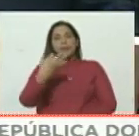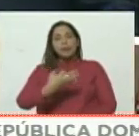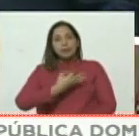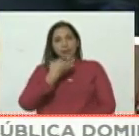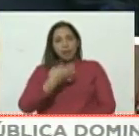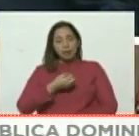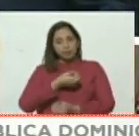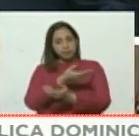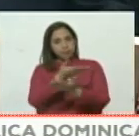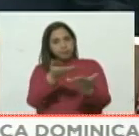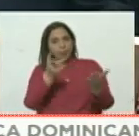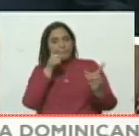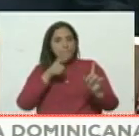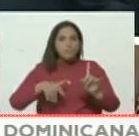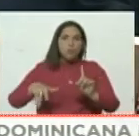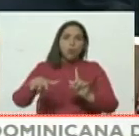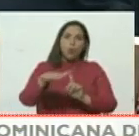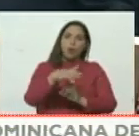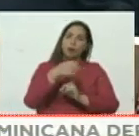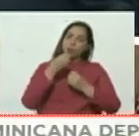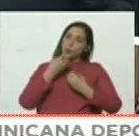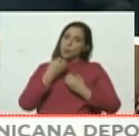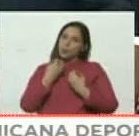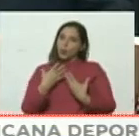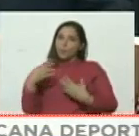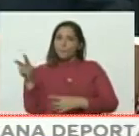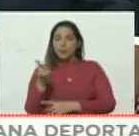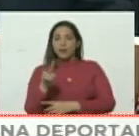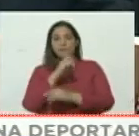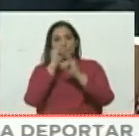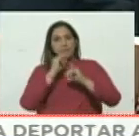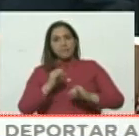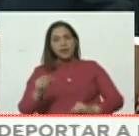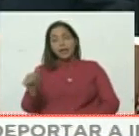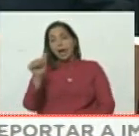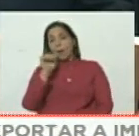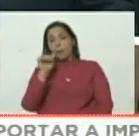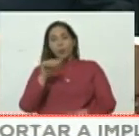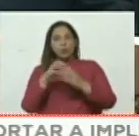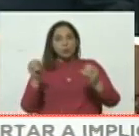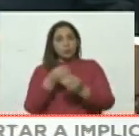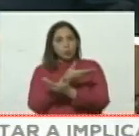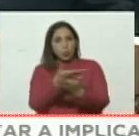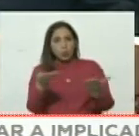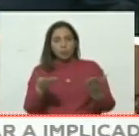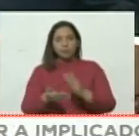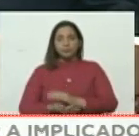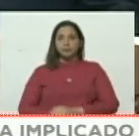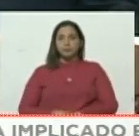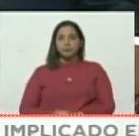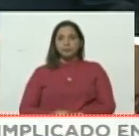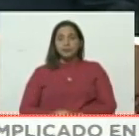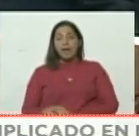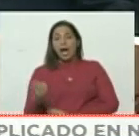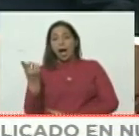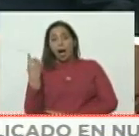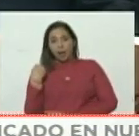a todo el pueblo bueno de Venezuela y un feliz almuerzo para todas y para todos.